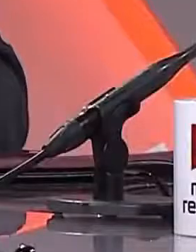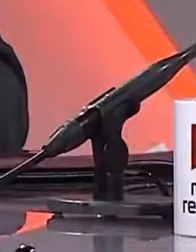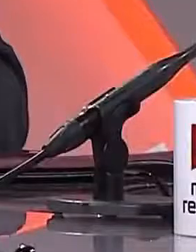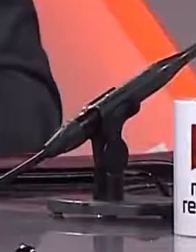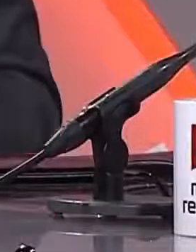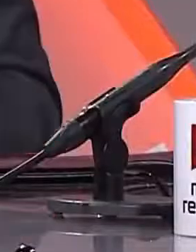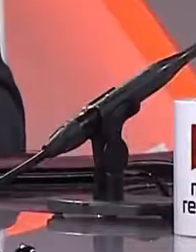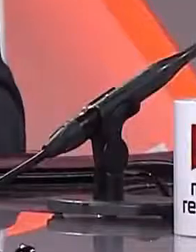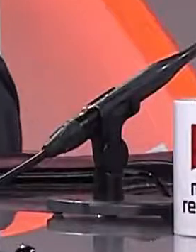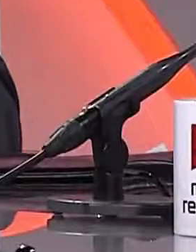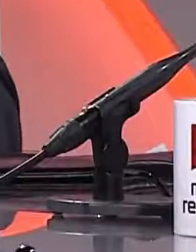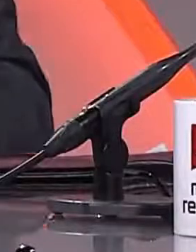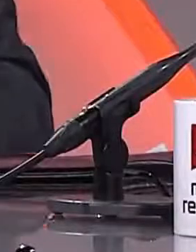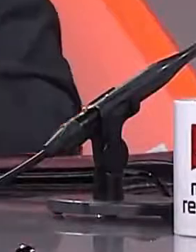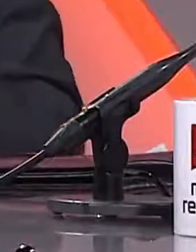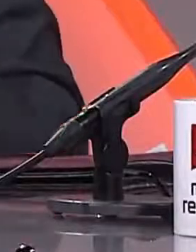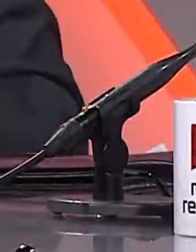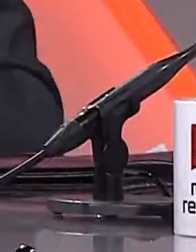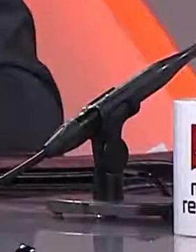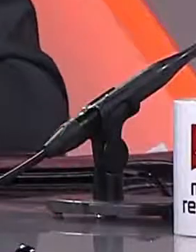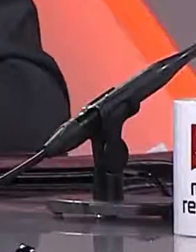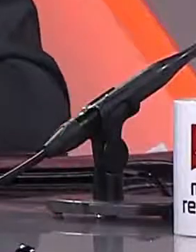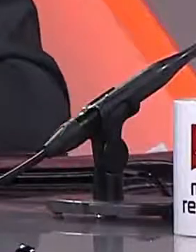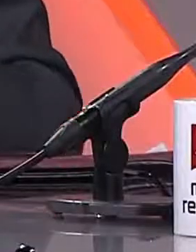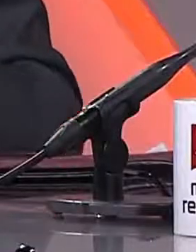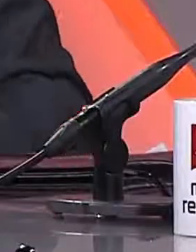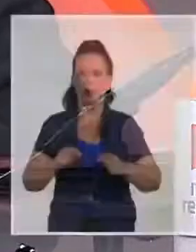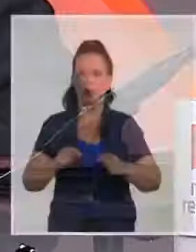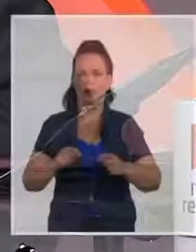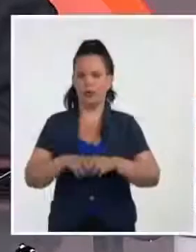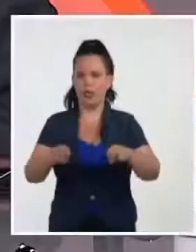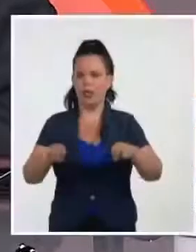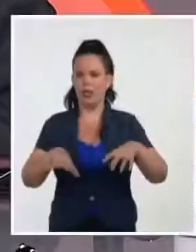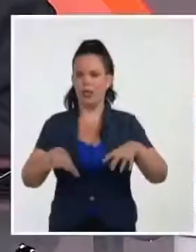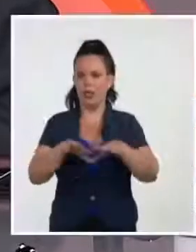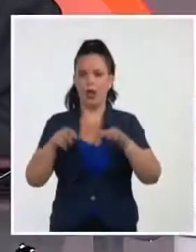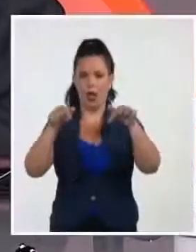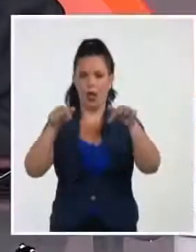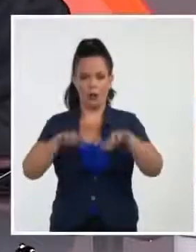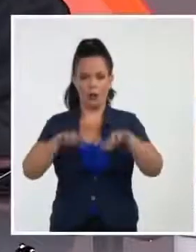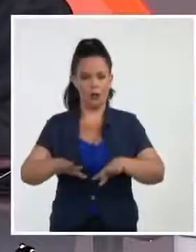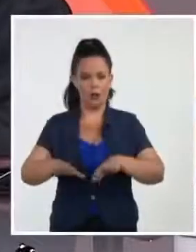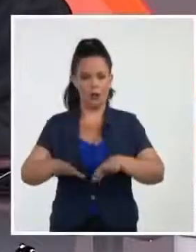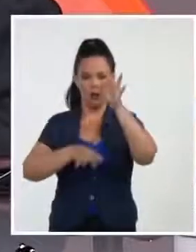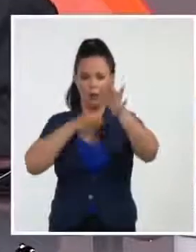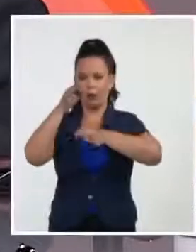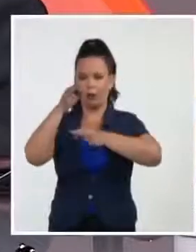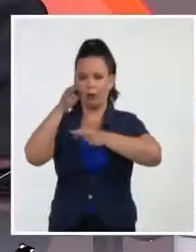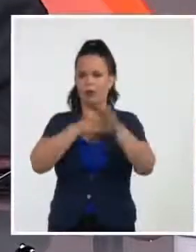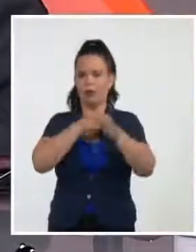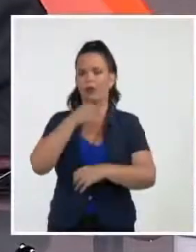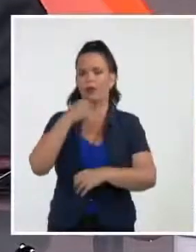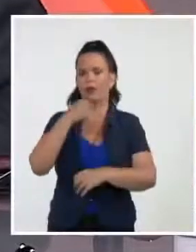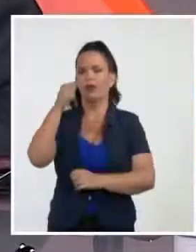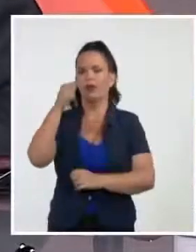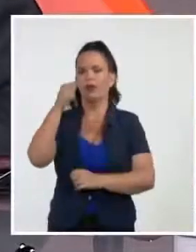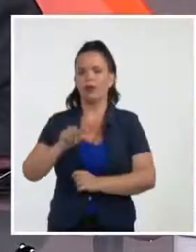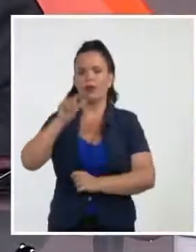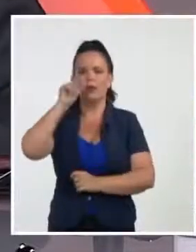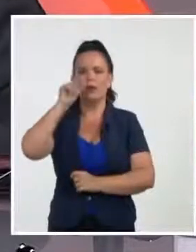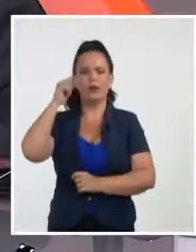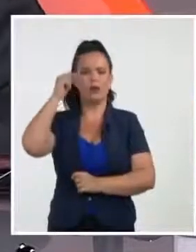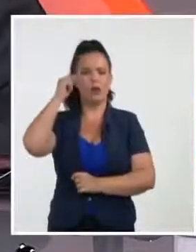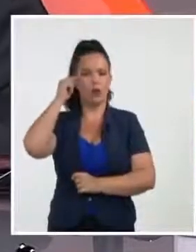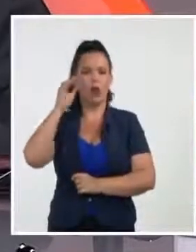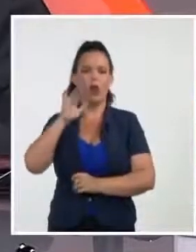Bueno, ¿cuál es el escenario actual? Que ya nos lo ilustraba el doctor Durán, pero ¿cómo vamos hacia los próximos días, hacia las